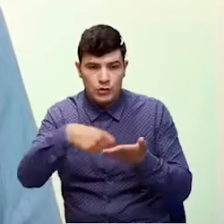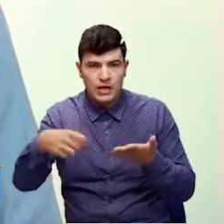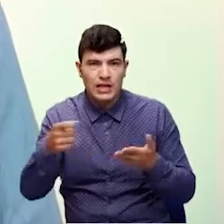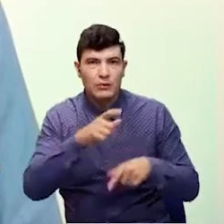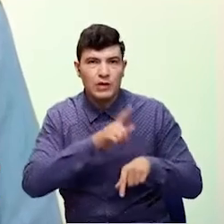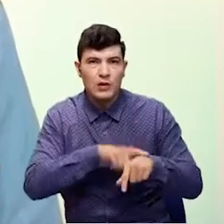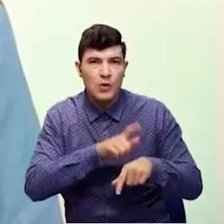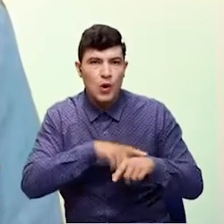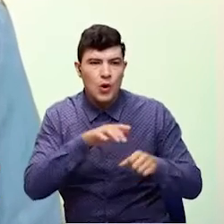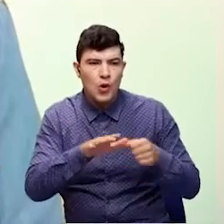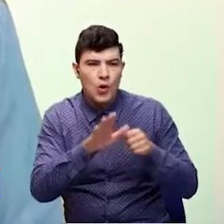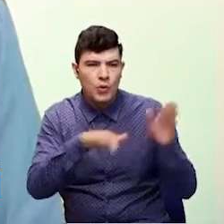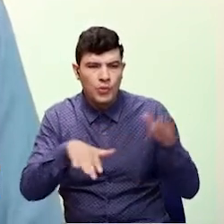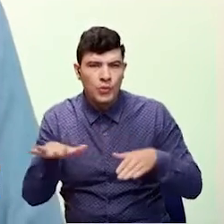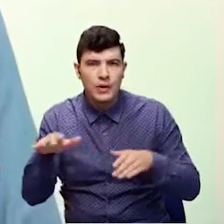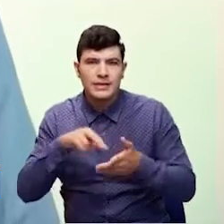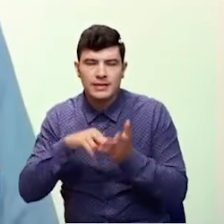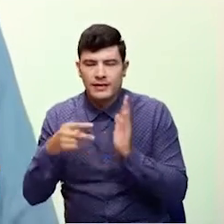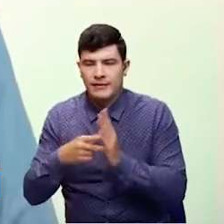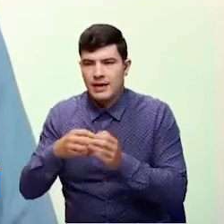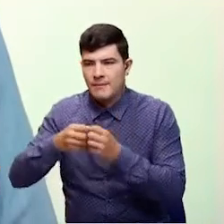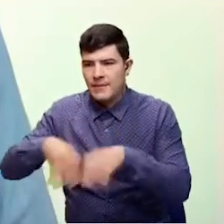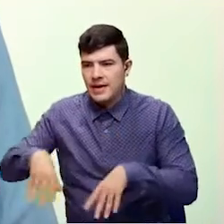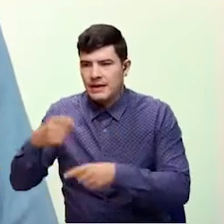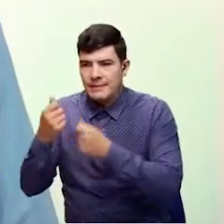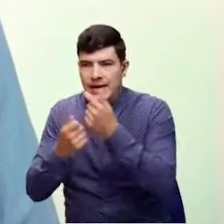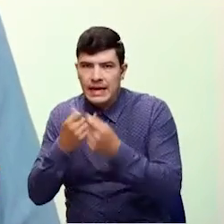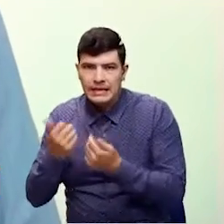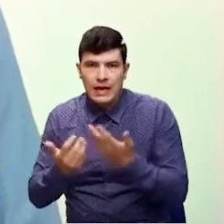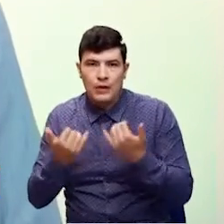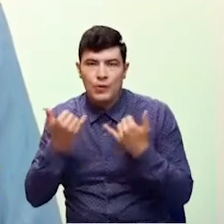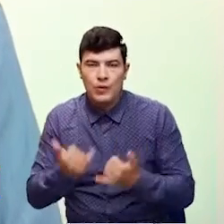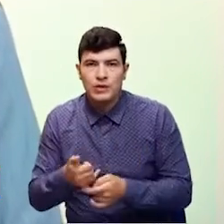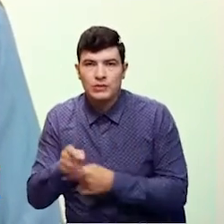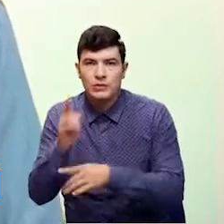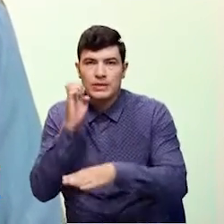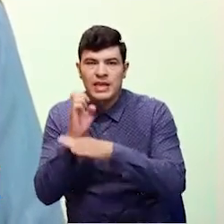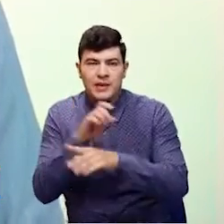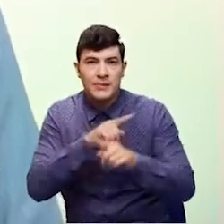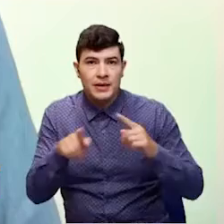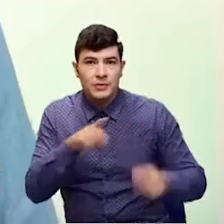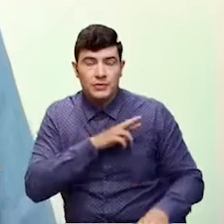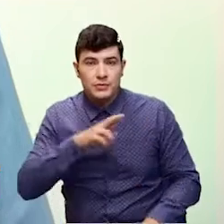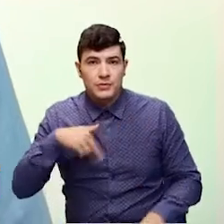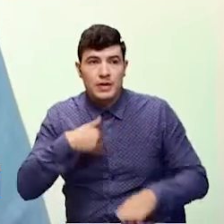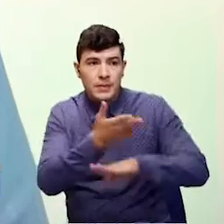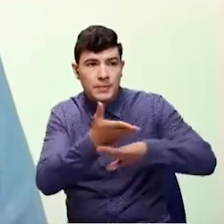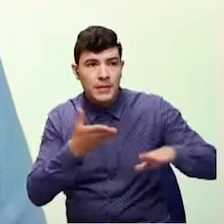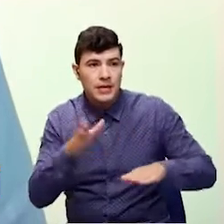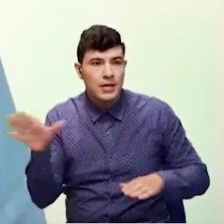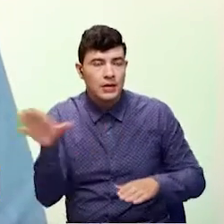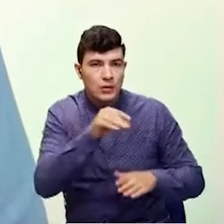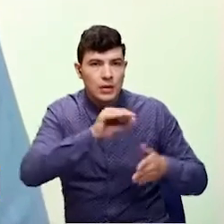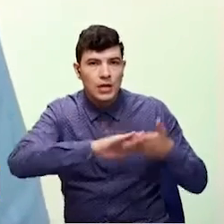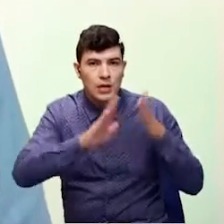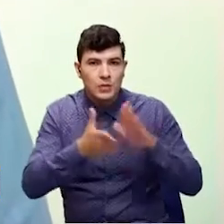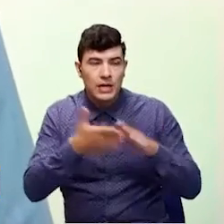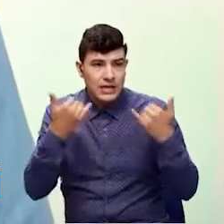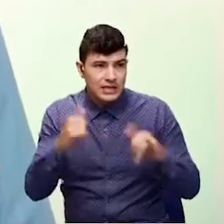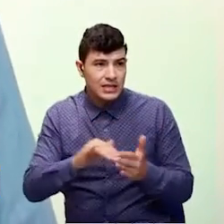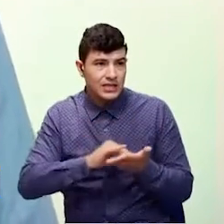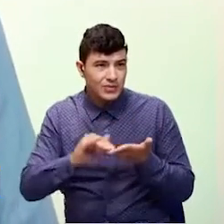porque sería un detrimento patrimonial lo que le solicitamos a la comunidad para que se